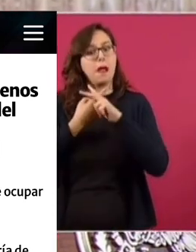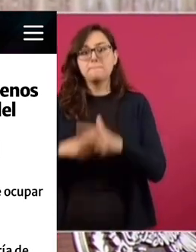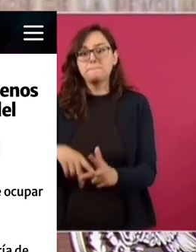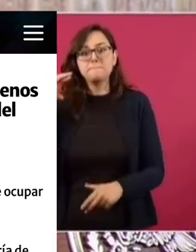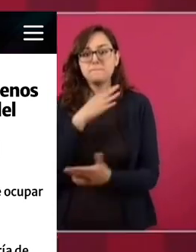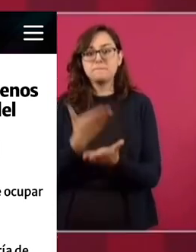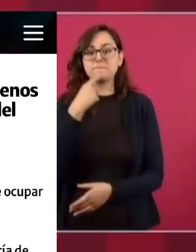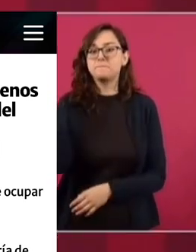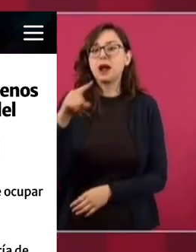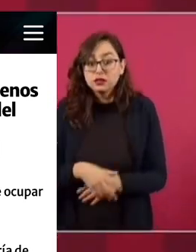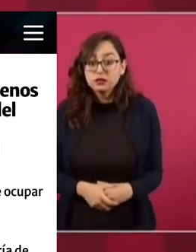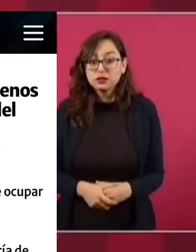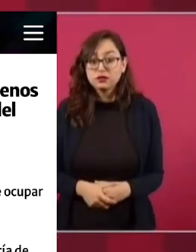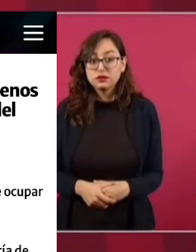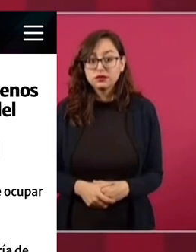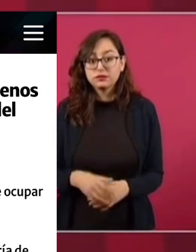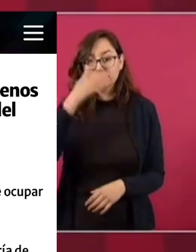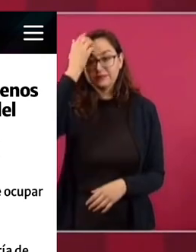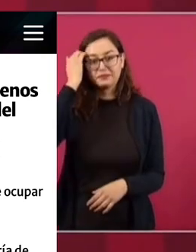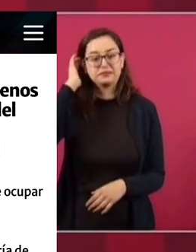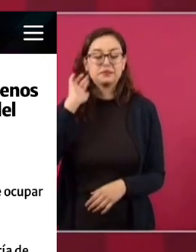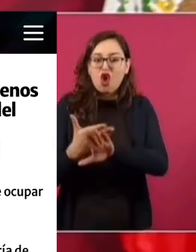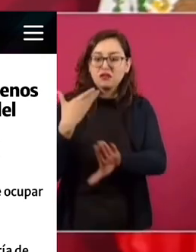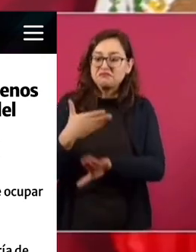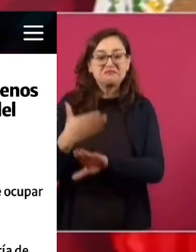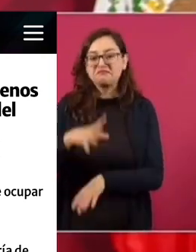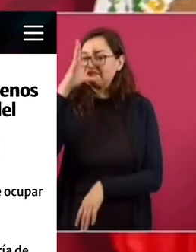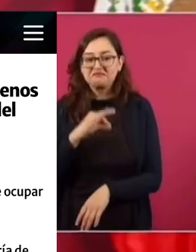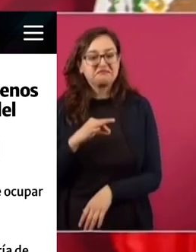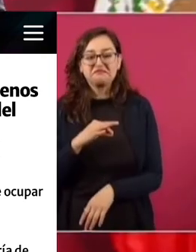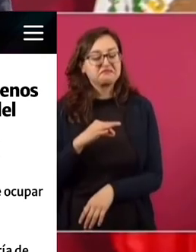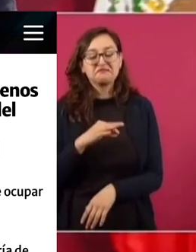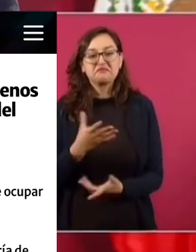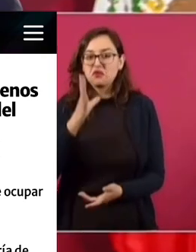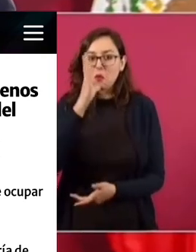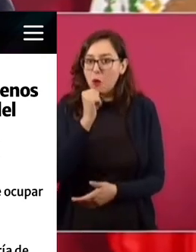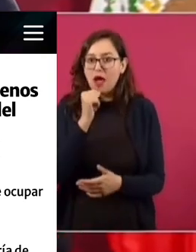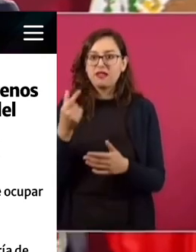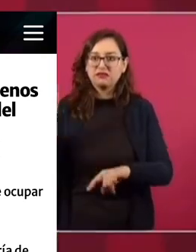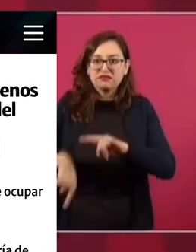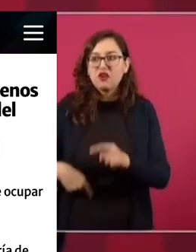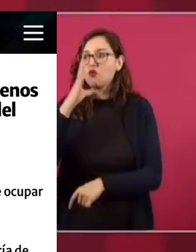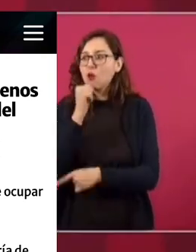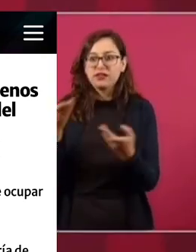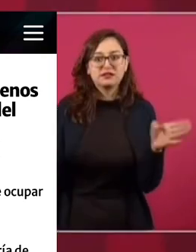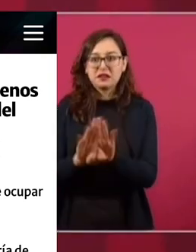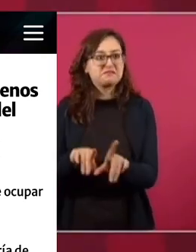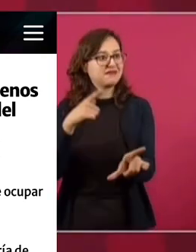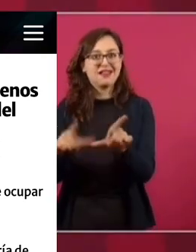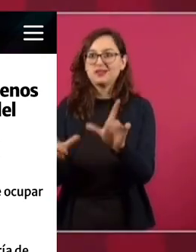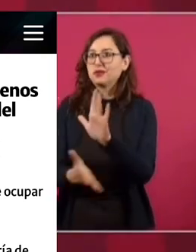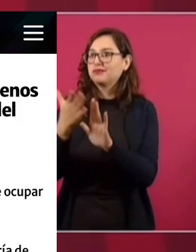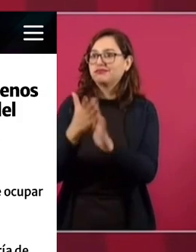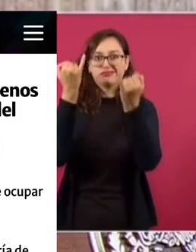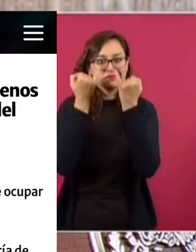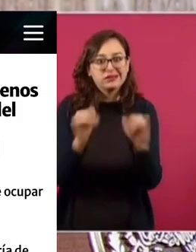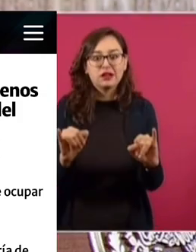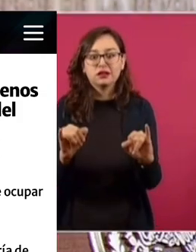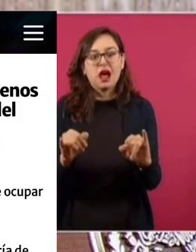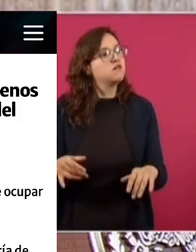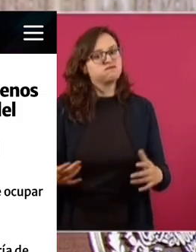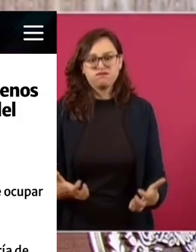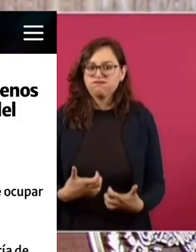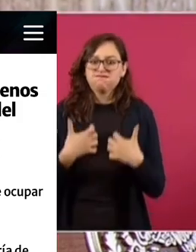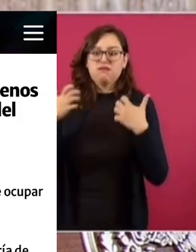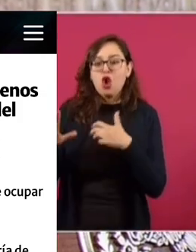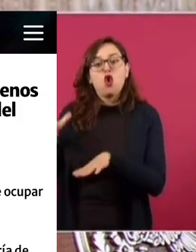amparos en el Tren Maya. Entonces, se van al Tren Maya, empezamos nosotros a entregar información